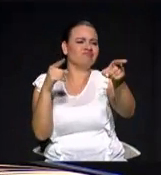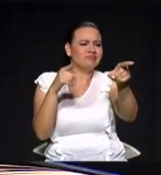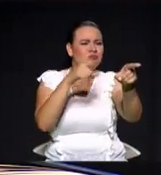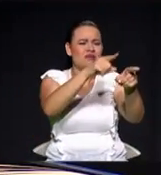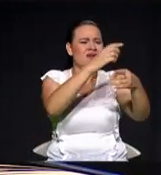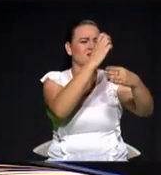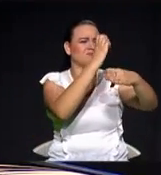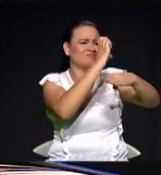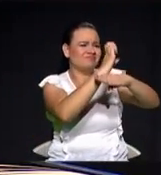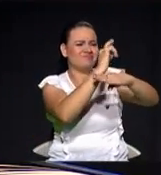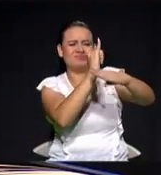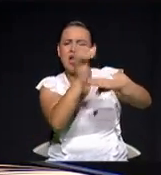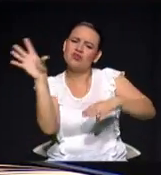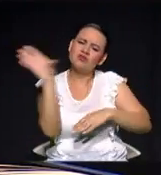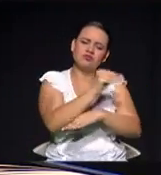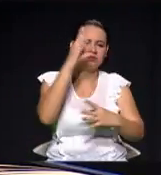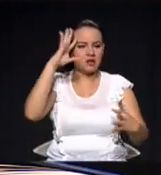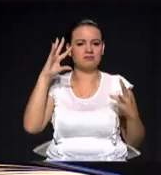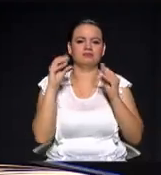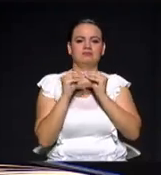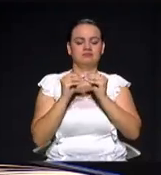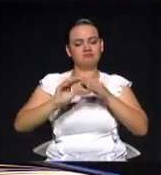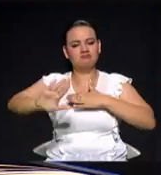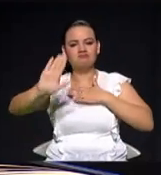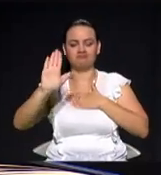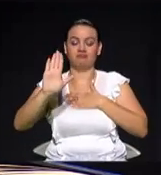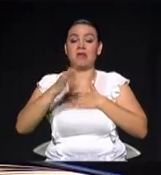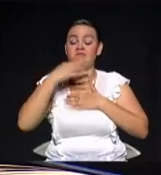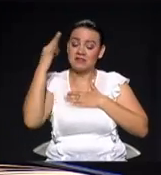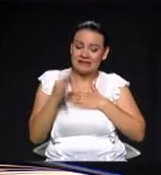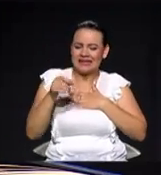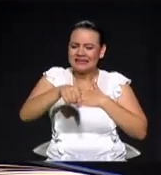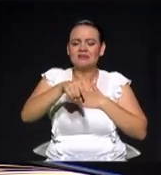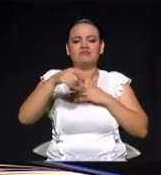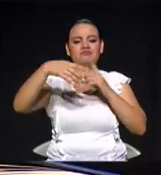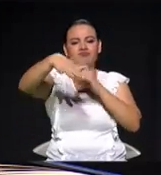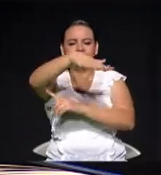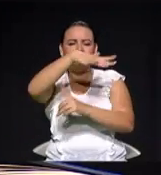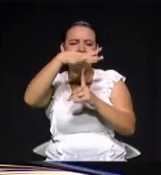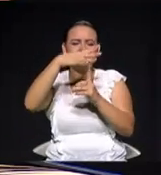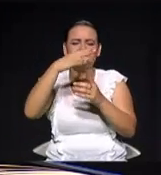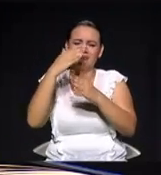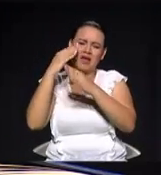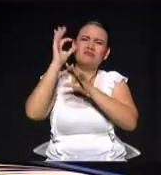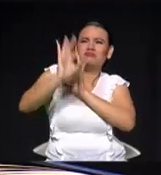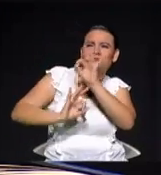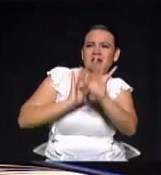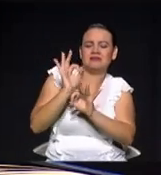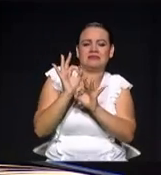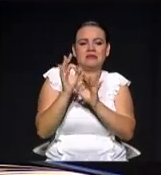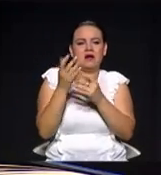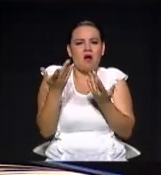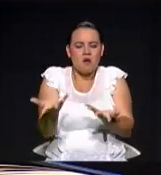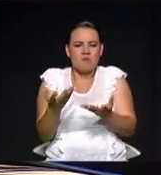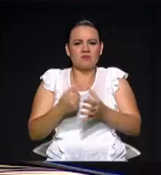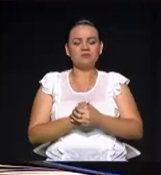cívicos en comprometernos en apostarle a mejor movilidad menos consumo